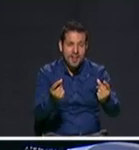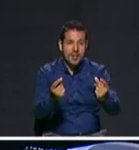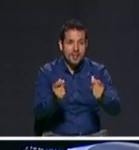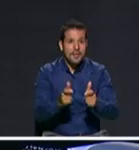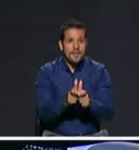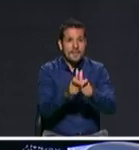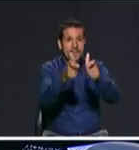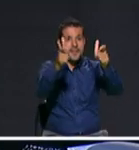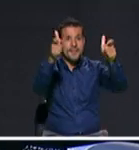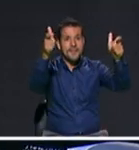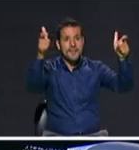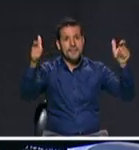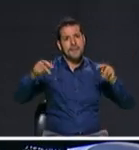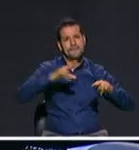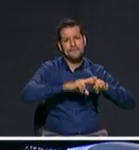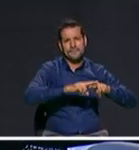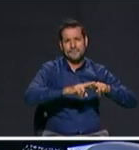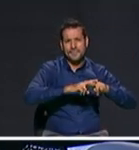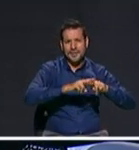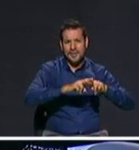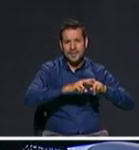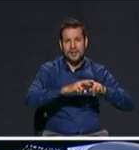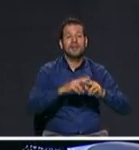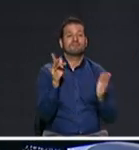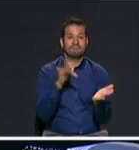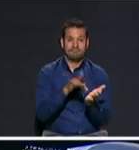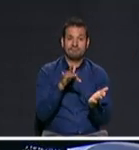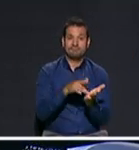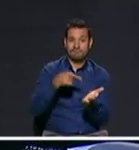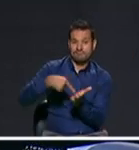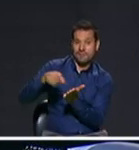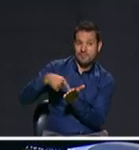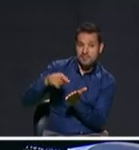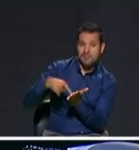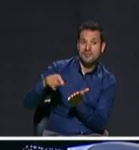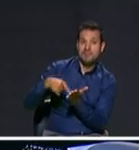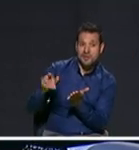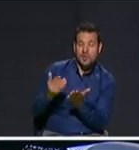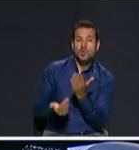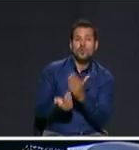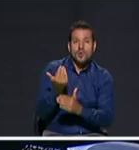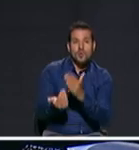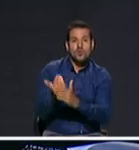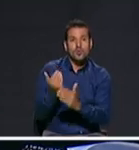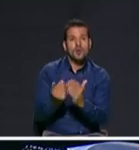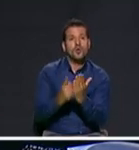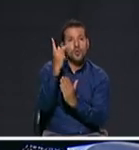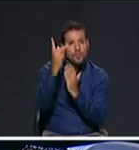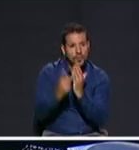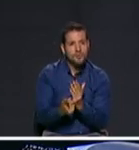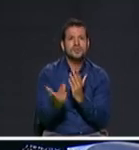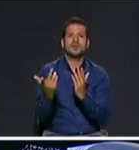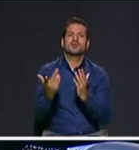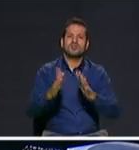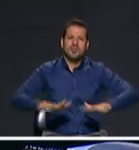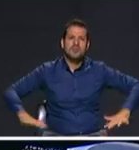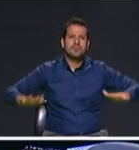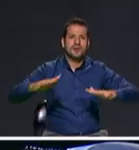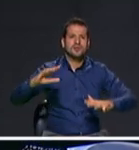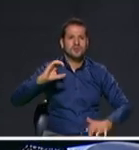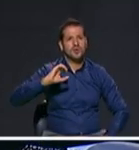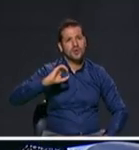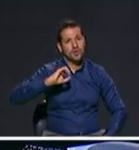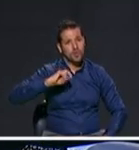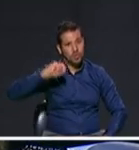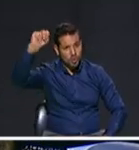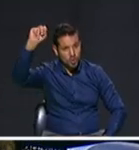del metro también vamos a cumplir con las deudas hacia el norte el desarrollo de macro proyectos hacia el sur espacio público hacia el occidente